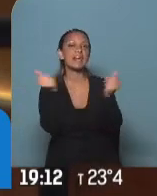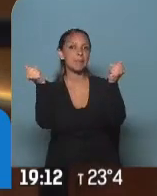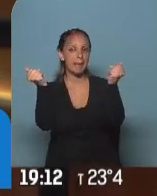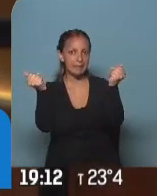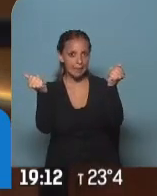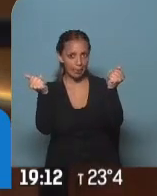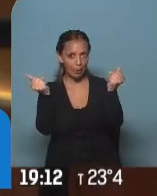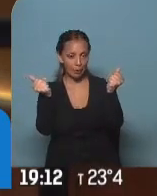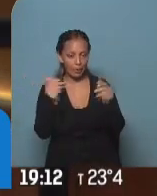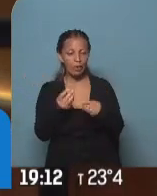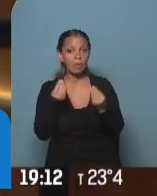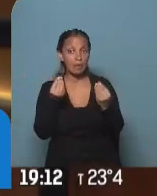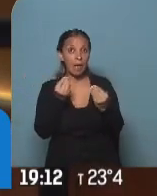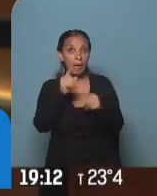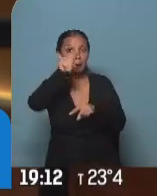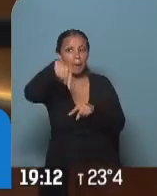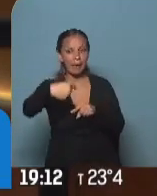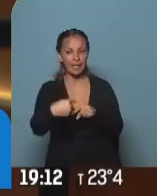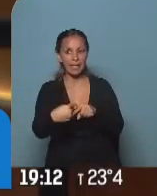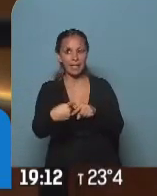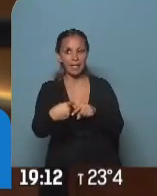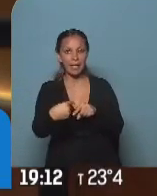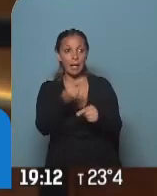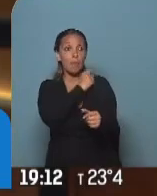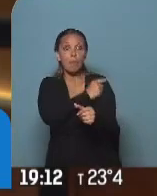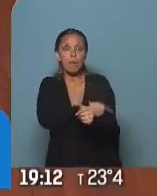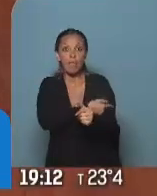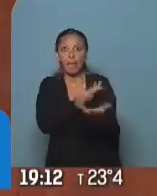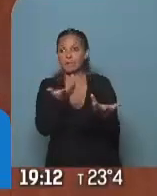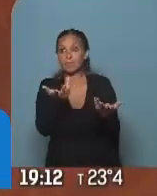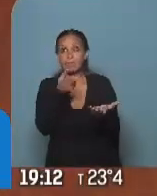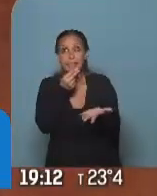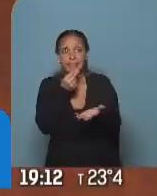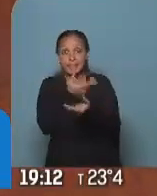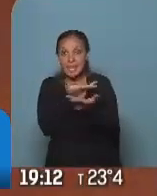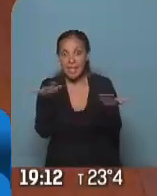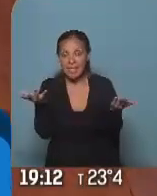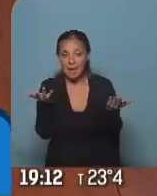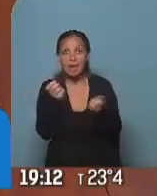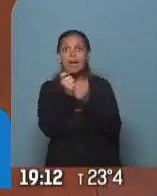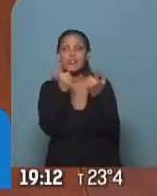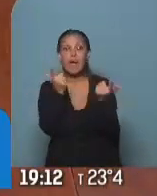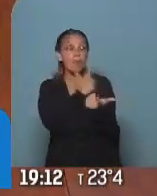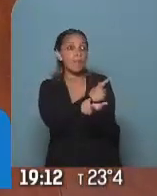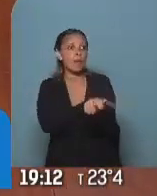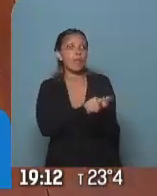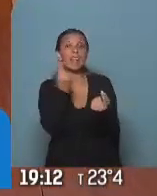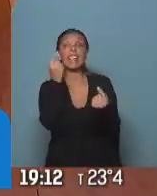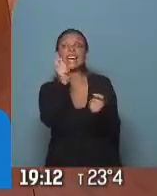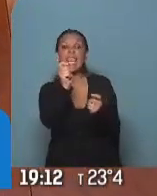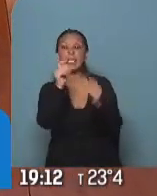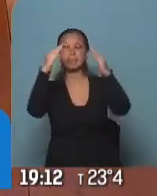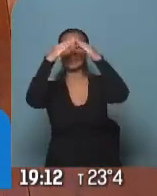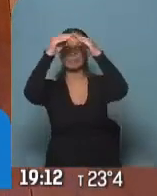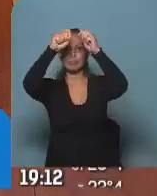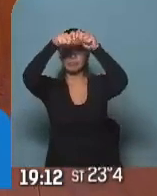resultado es que hay un inmenso vacío de poder en Venezuela, porque nadie tiene un poder como para ocupar ese vacío que ha dejado